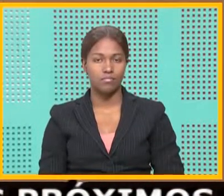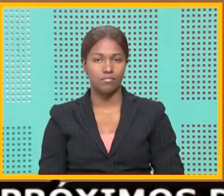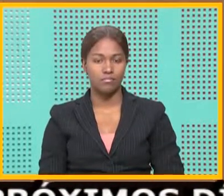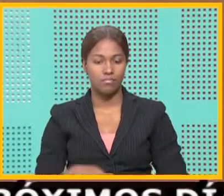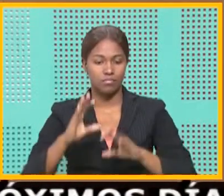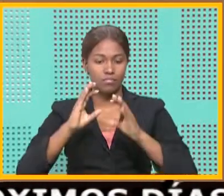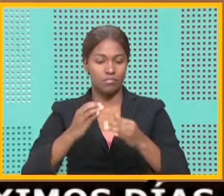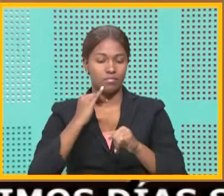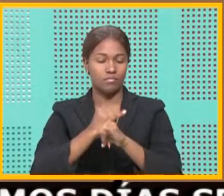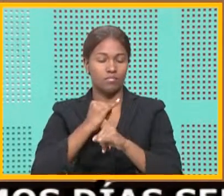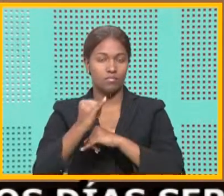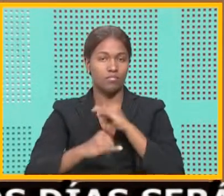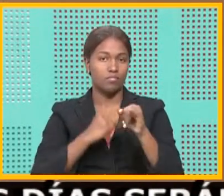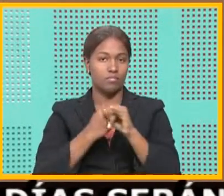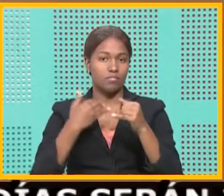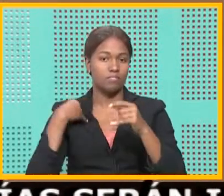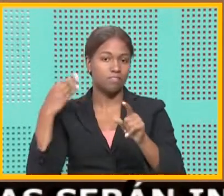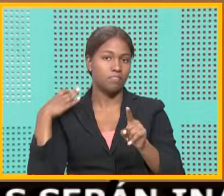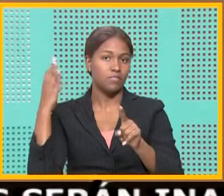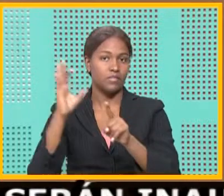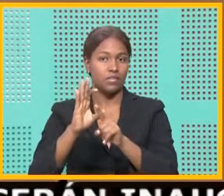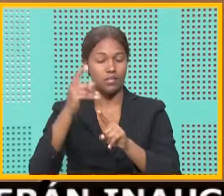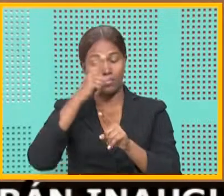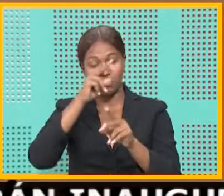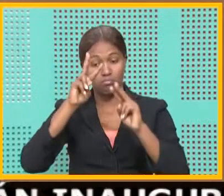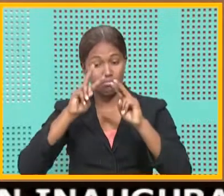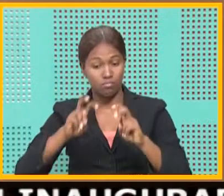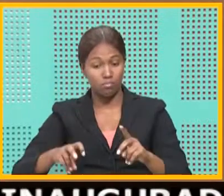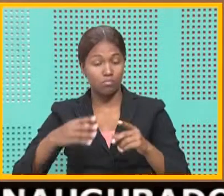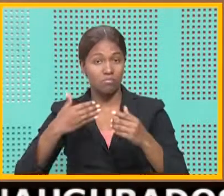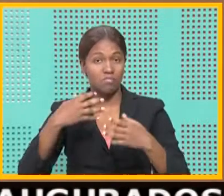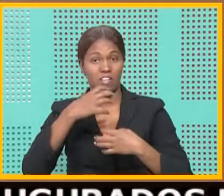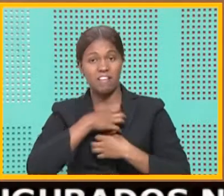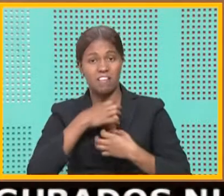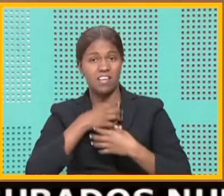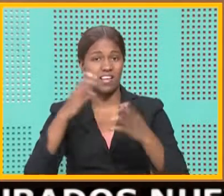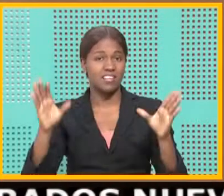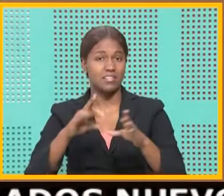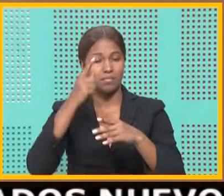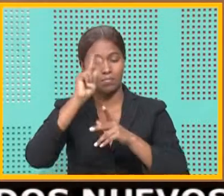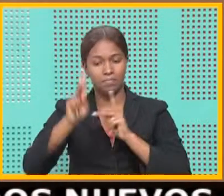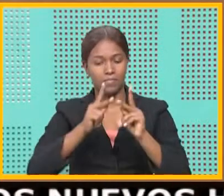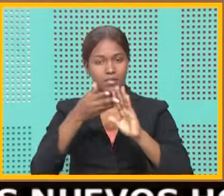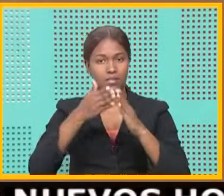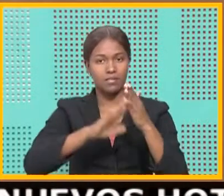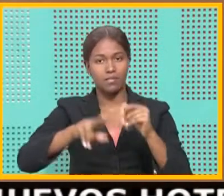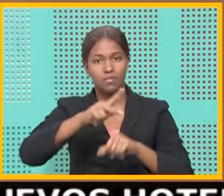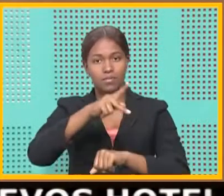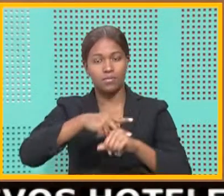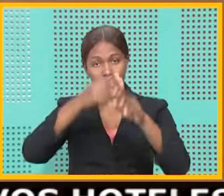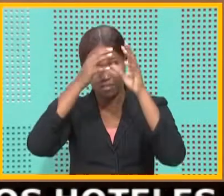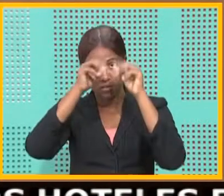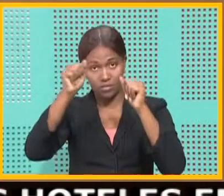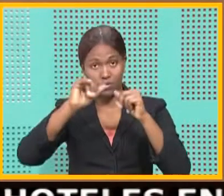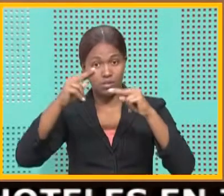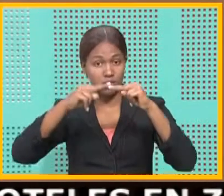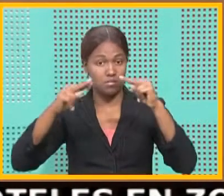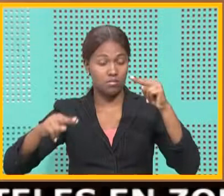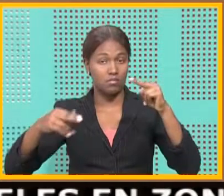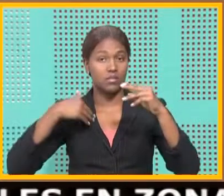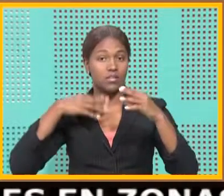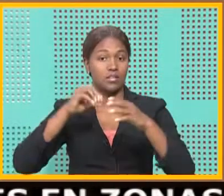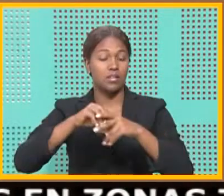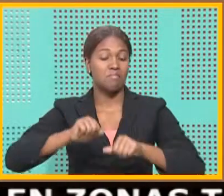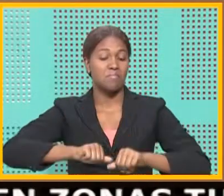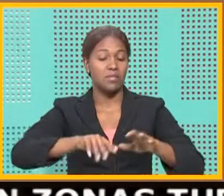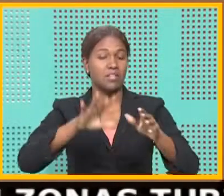La comisión interinstitucional designada para investigar las denuncias realizadas por agricultores de las provincias El Ceibo y Hato Mayor sobre el desalojo